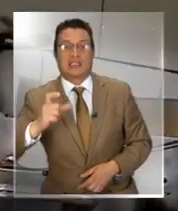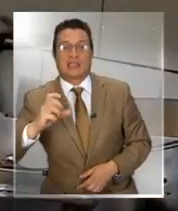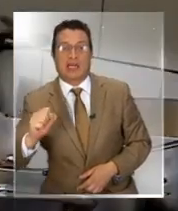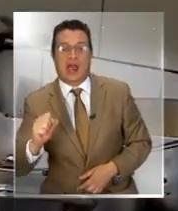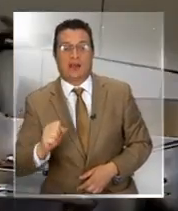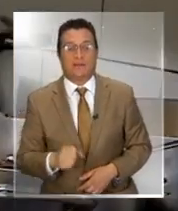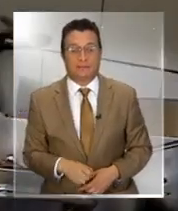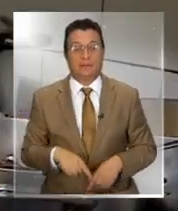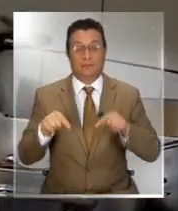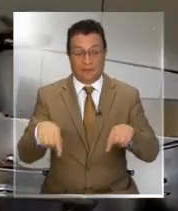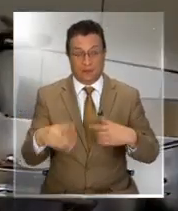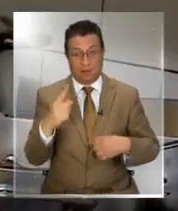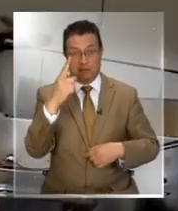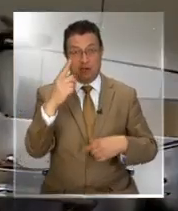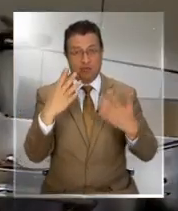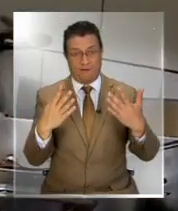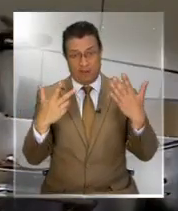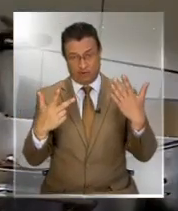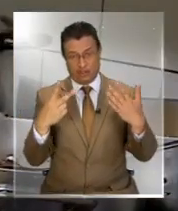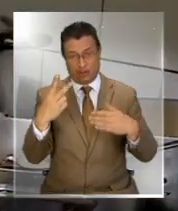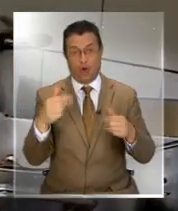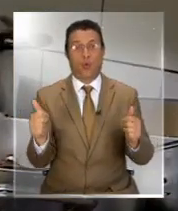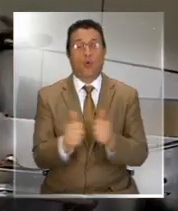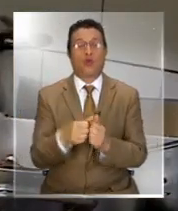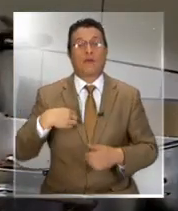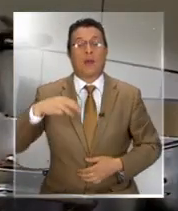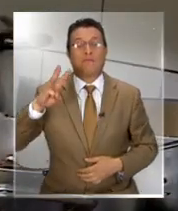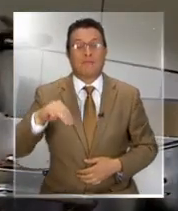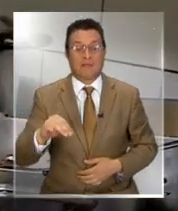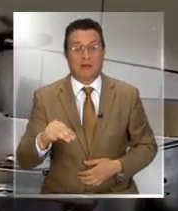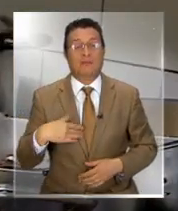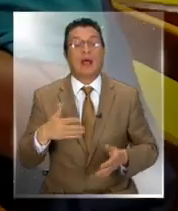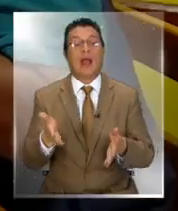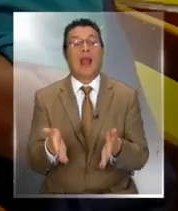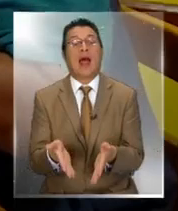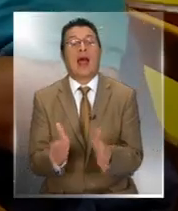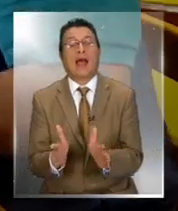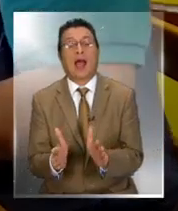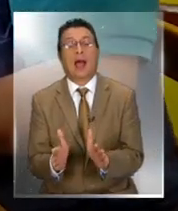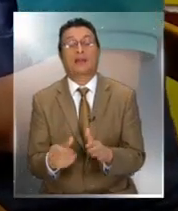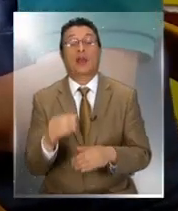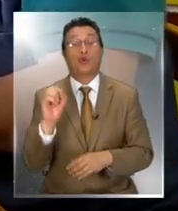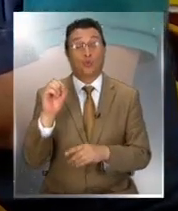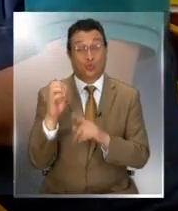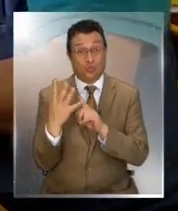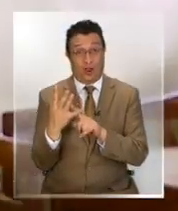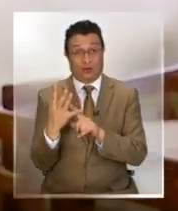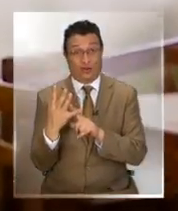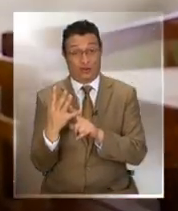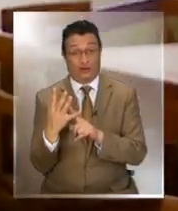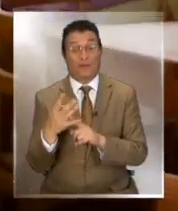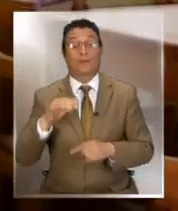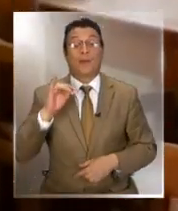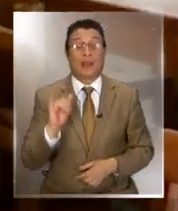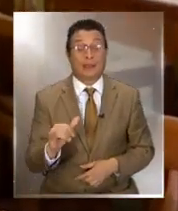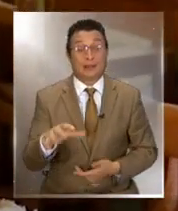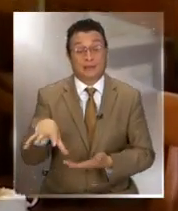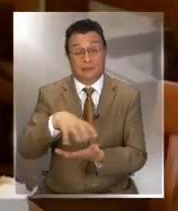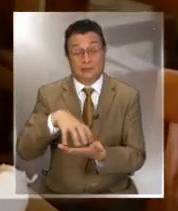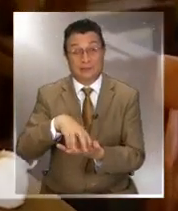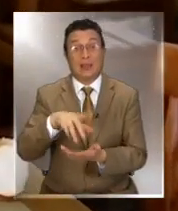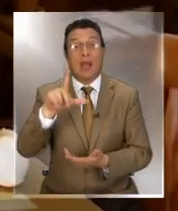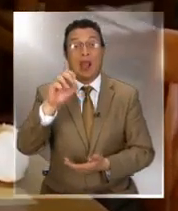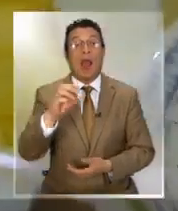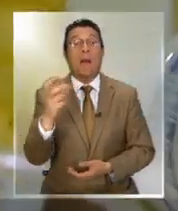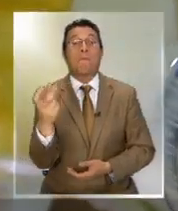Nosotros partimos en el año 82 con mi mamá en la calle 4 y en el sector de las papas.